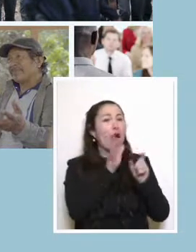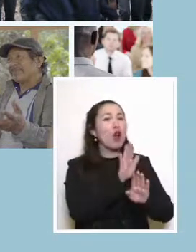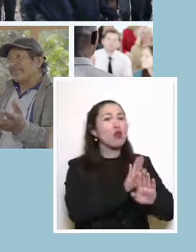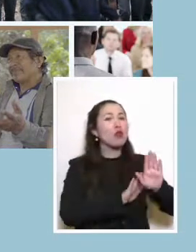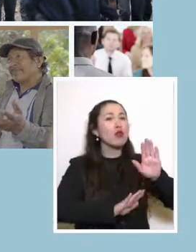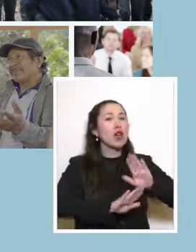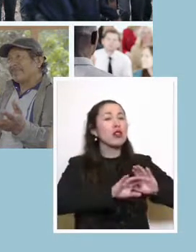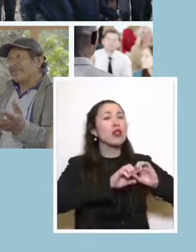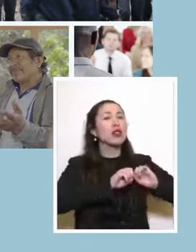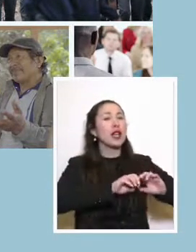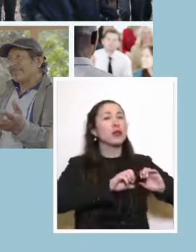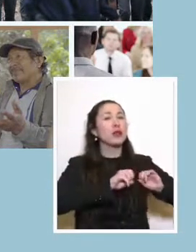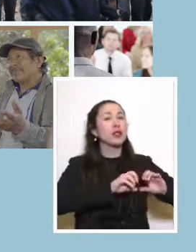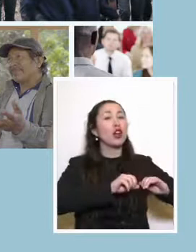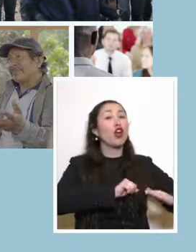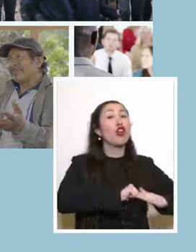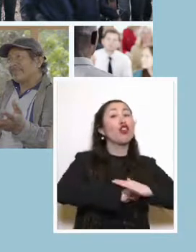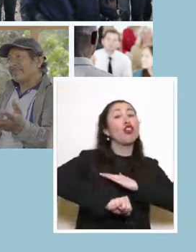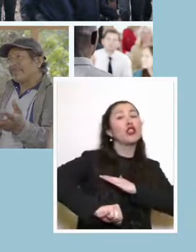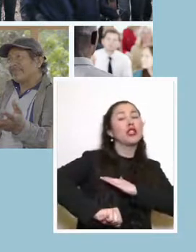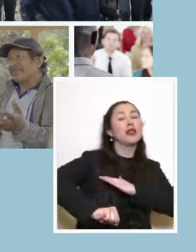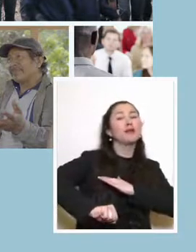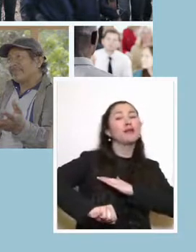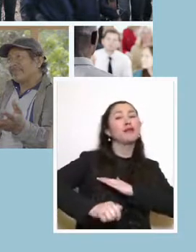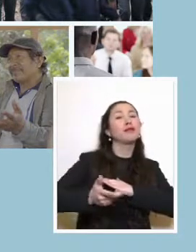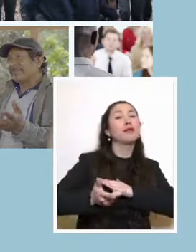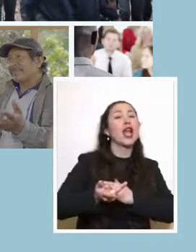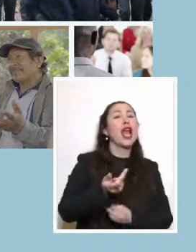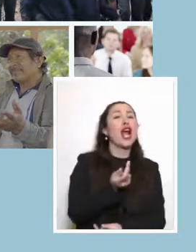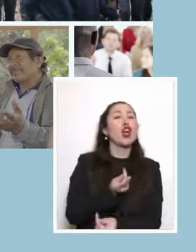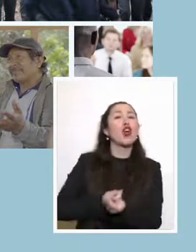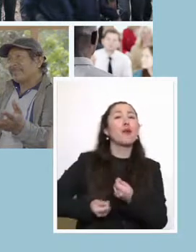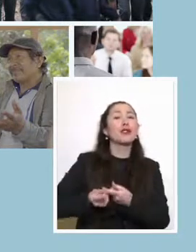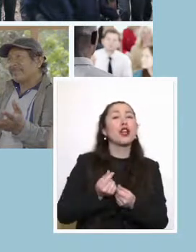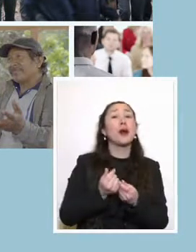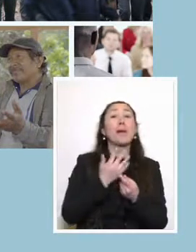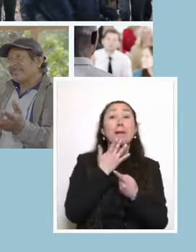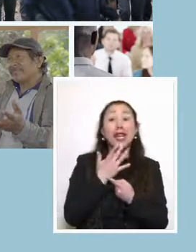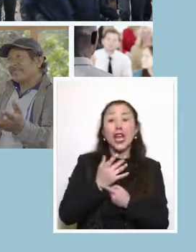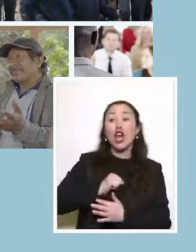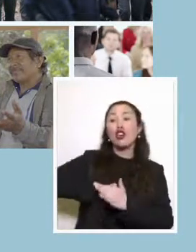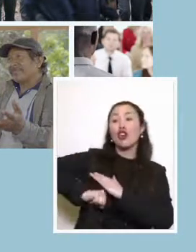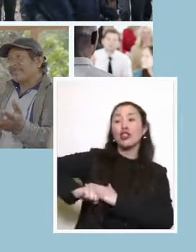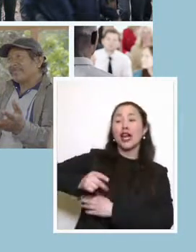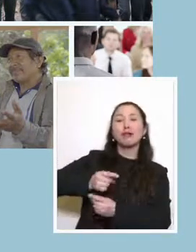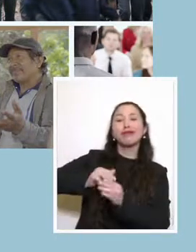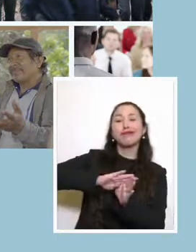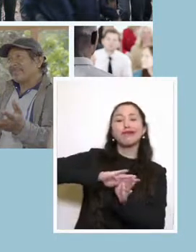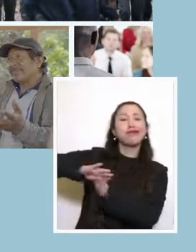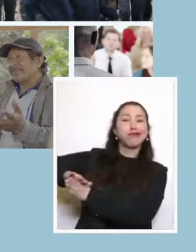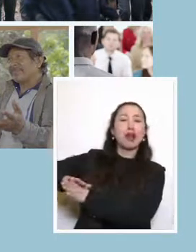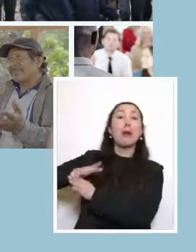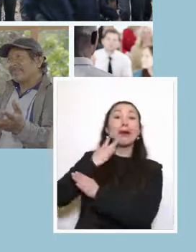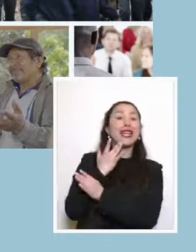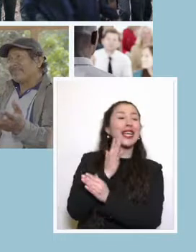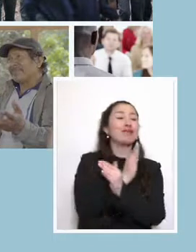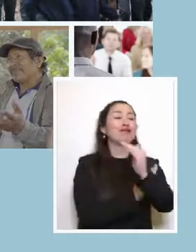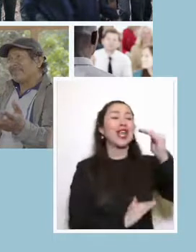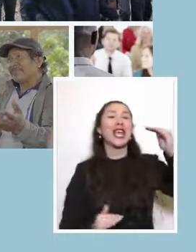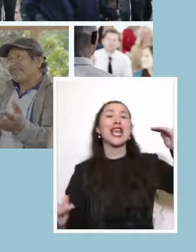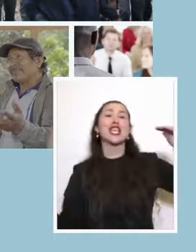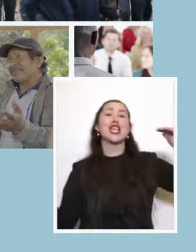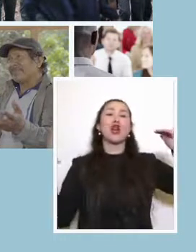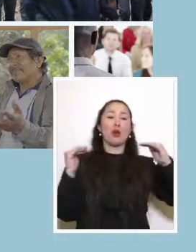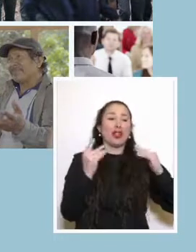educación contra la comercialización para garantizar la igualdad en las oportunidades educativas. Todos